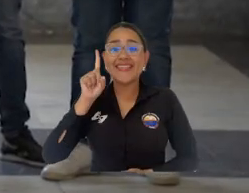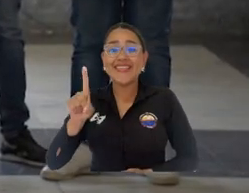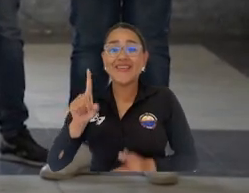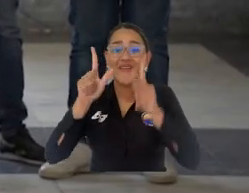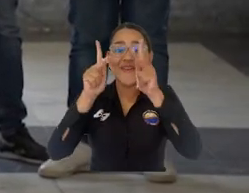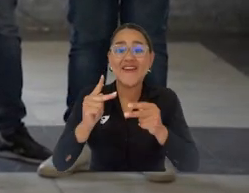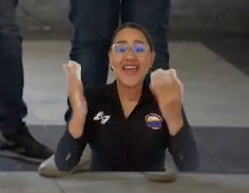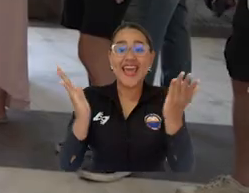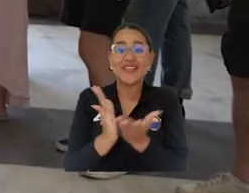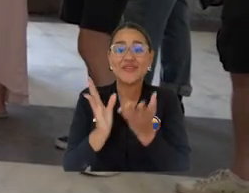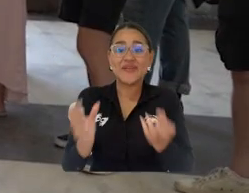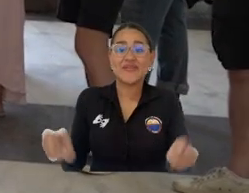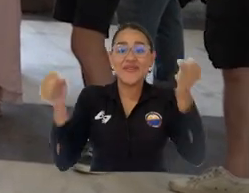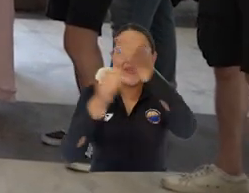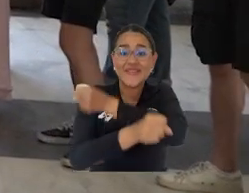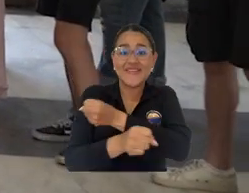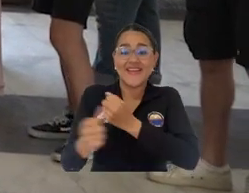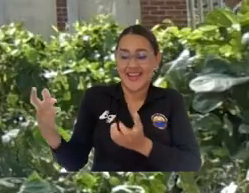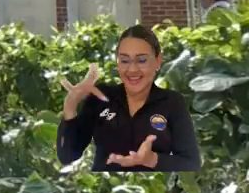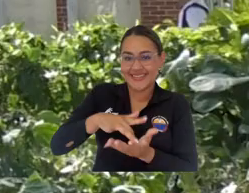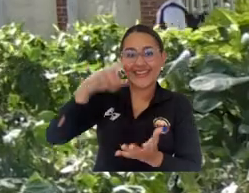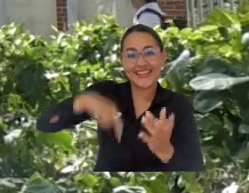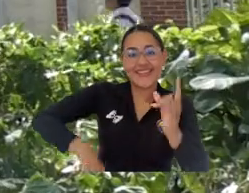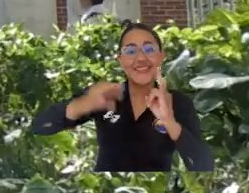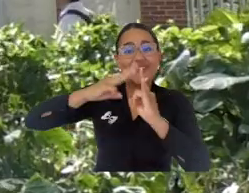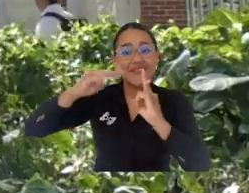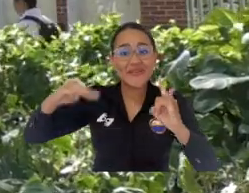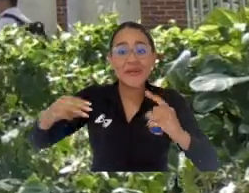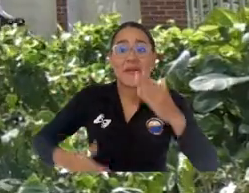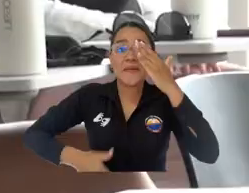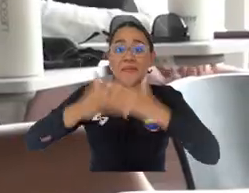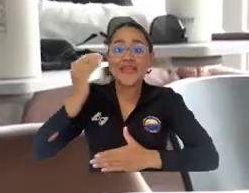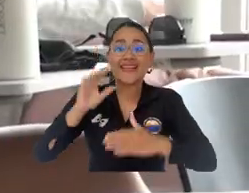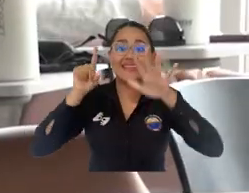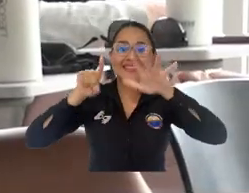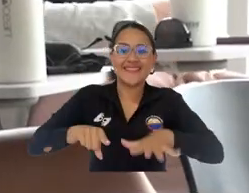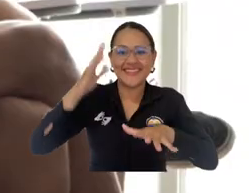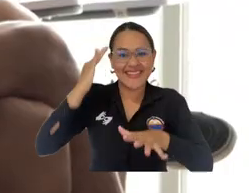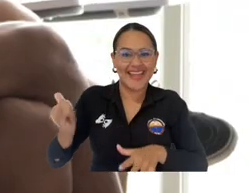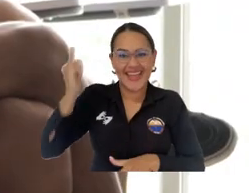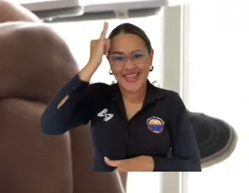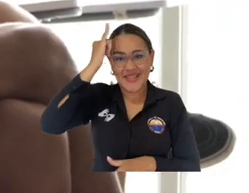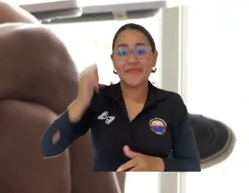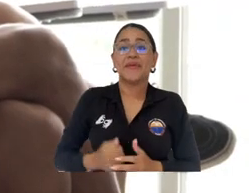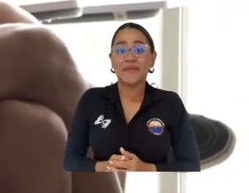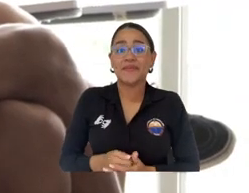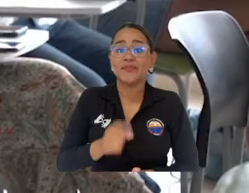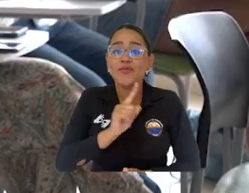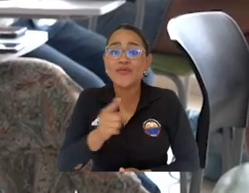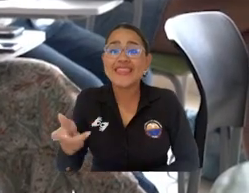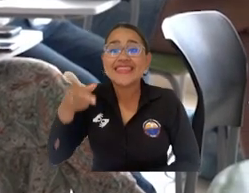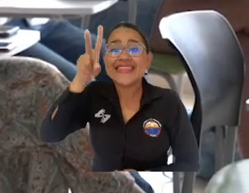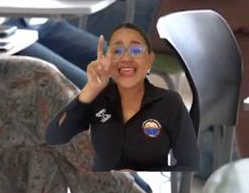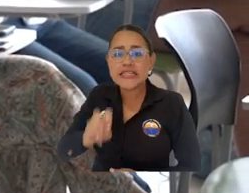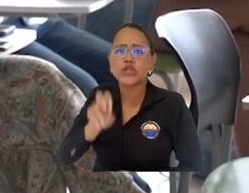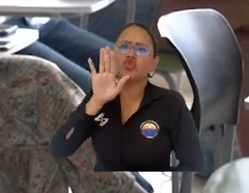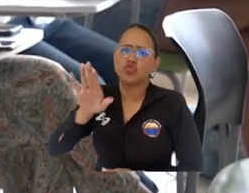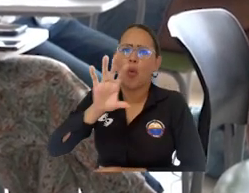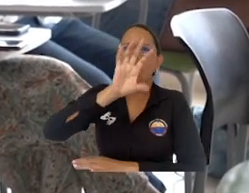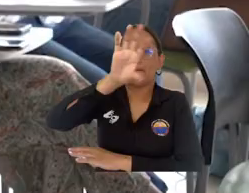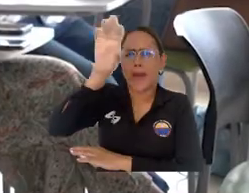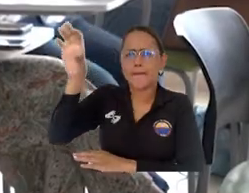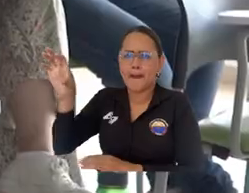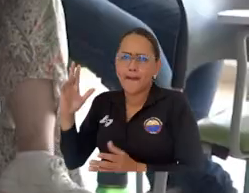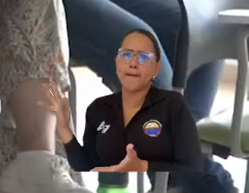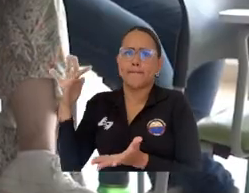21 estudiantes de intercambio fueron recibidos por la Universidad del Magdalena para el inicio de un nuevo semestre académico. 17 de